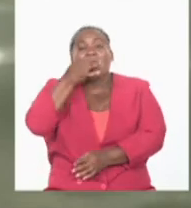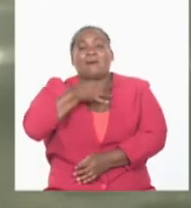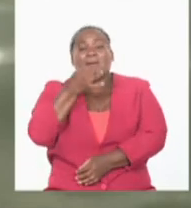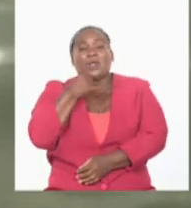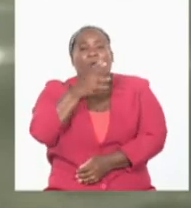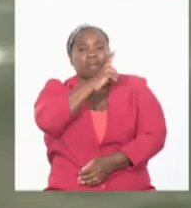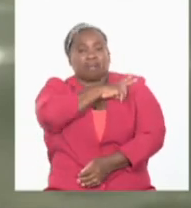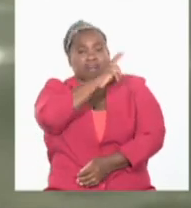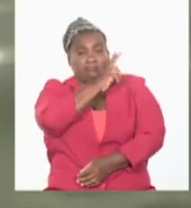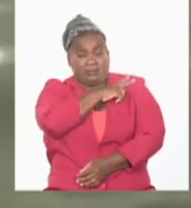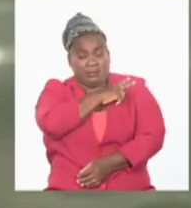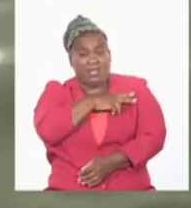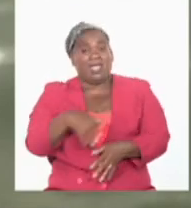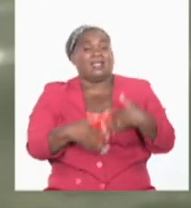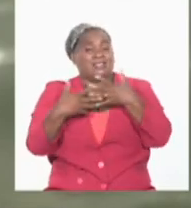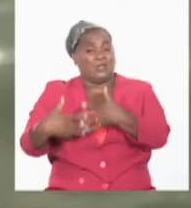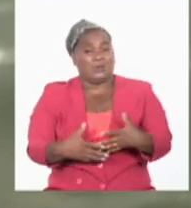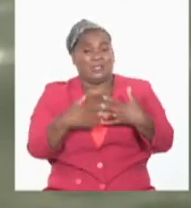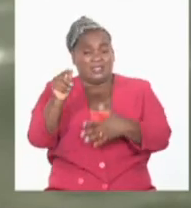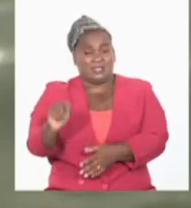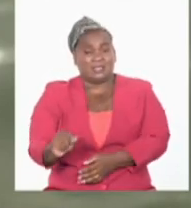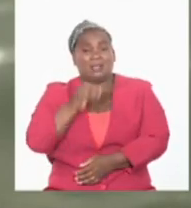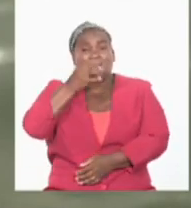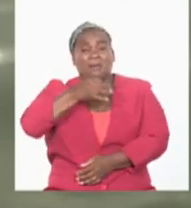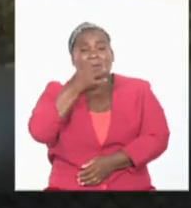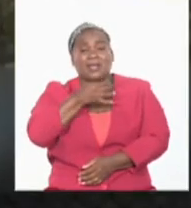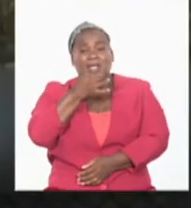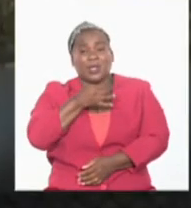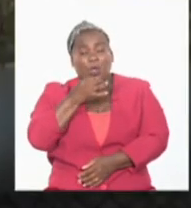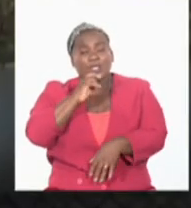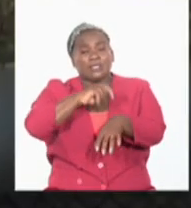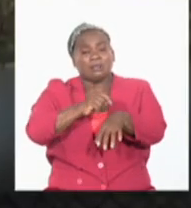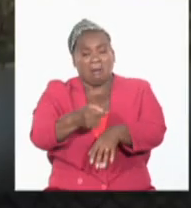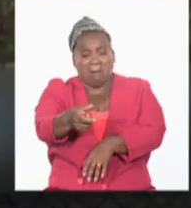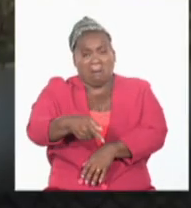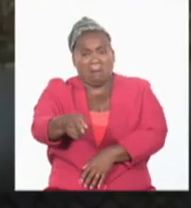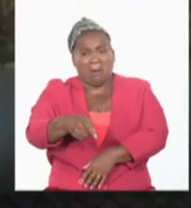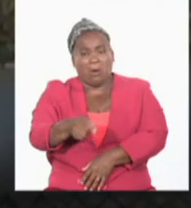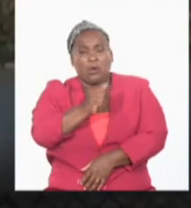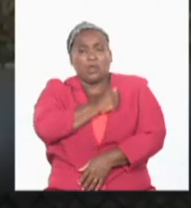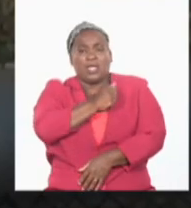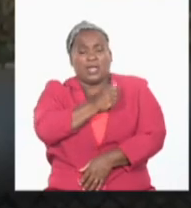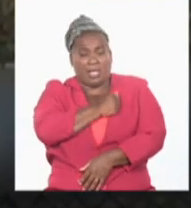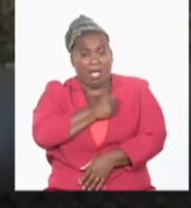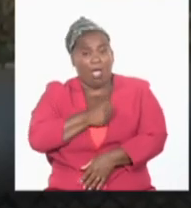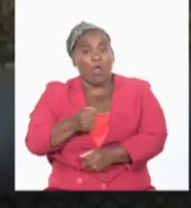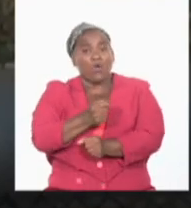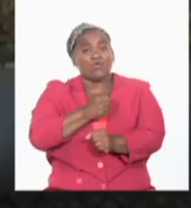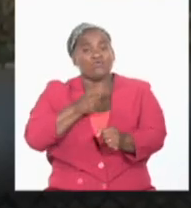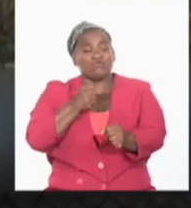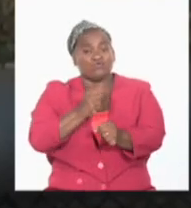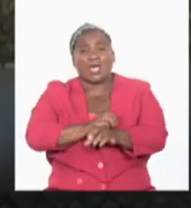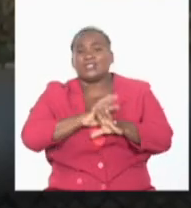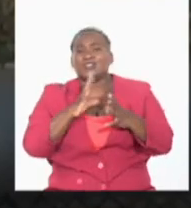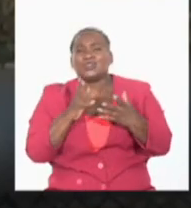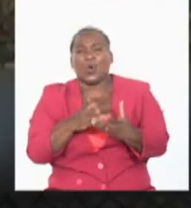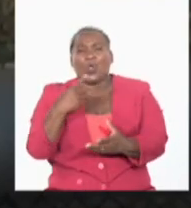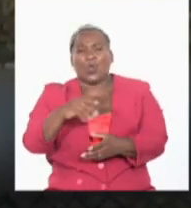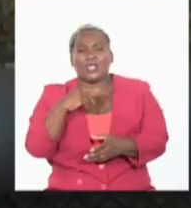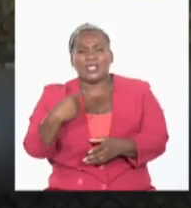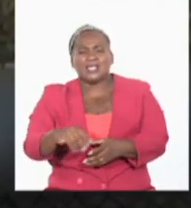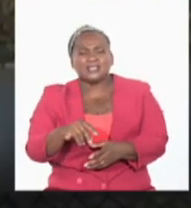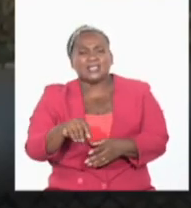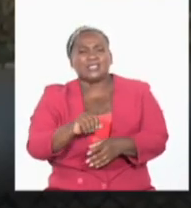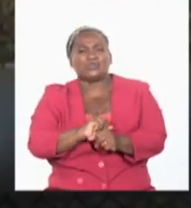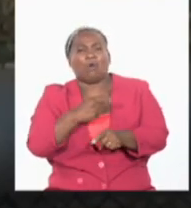militares estadounidenses hicieron referencia pública en tiempos recientes de la intención de usar su poderío bélico para asegurar sus ambiciones sobre